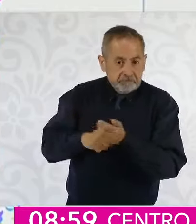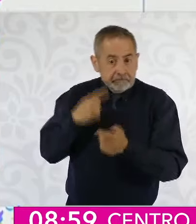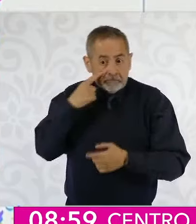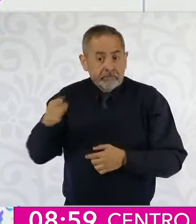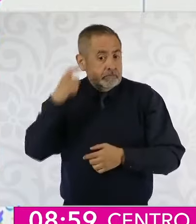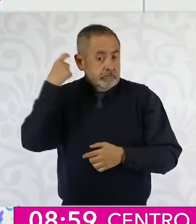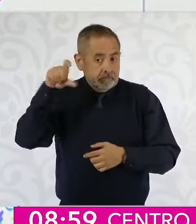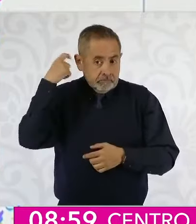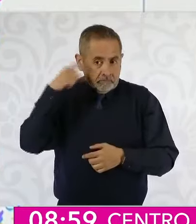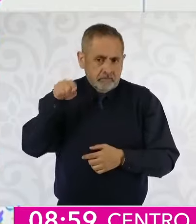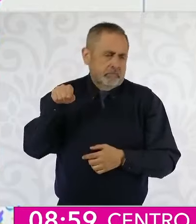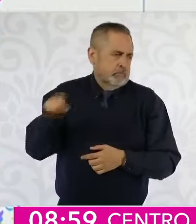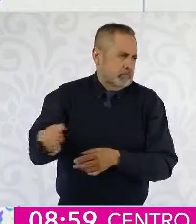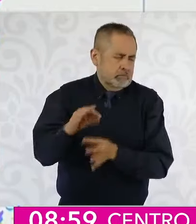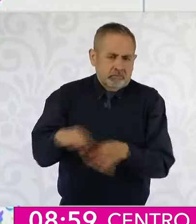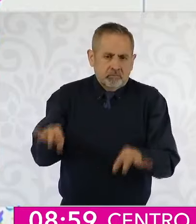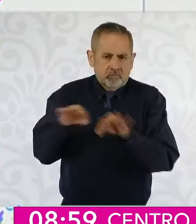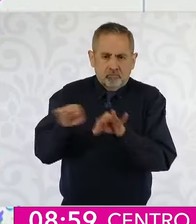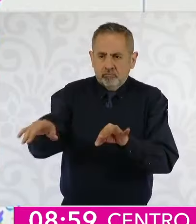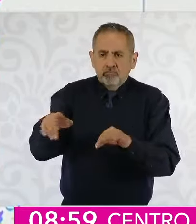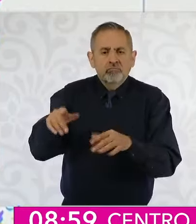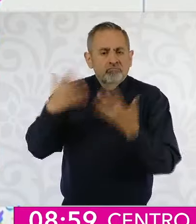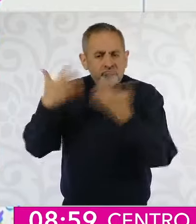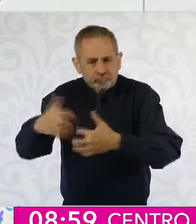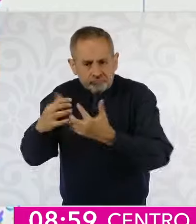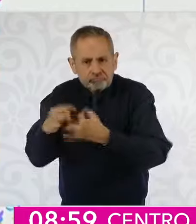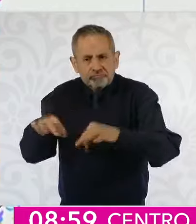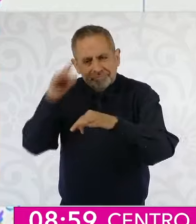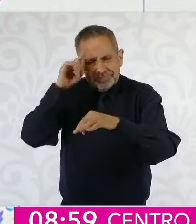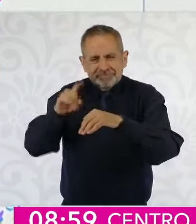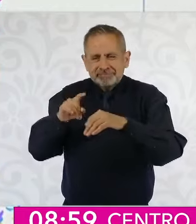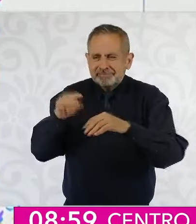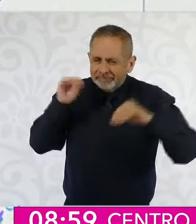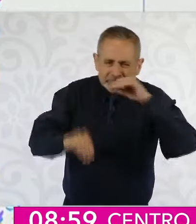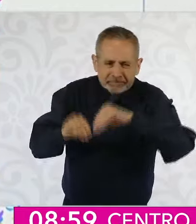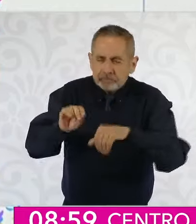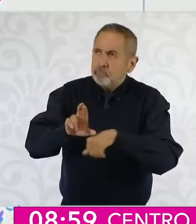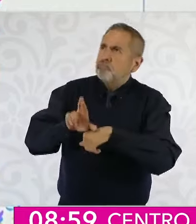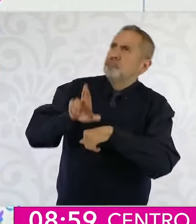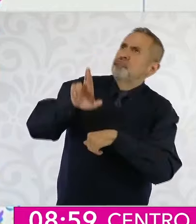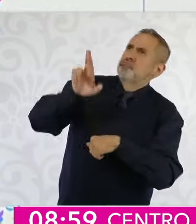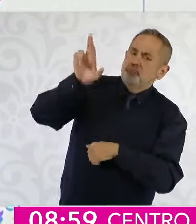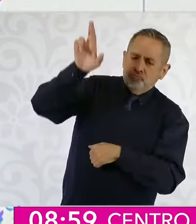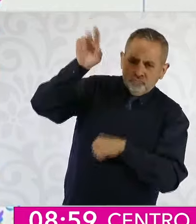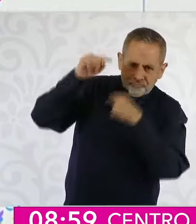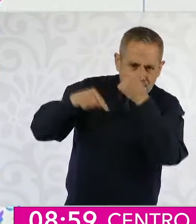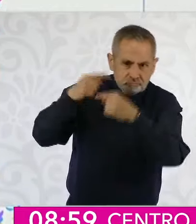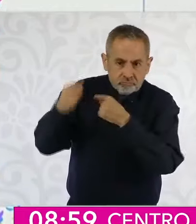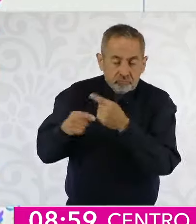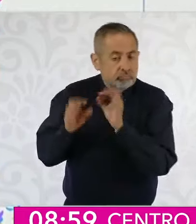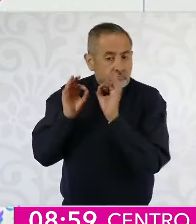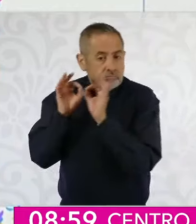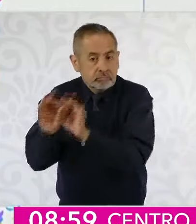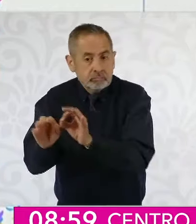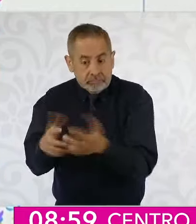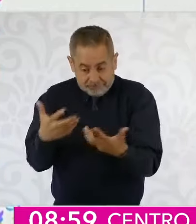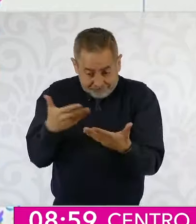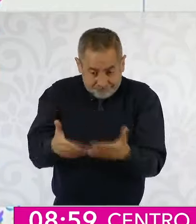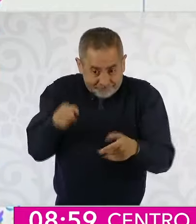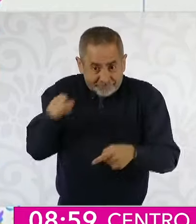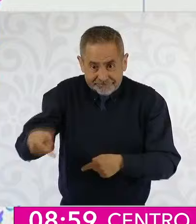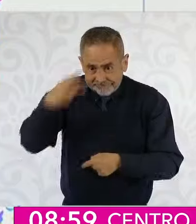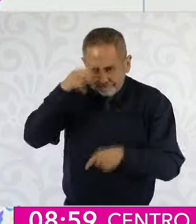es una zona de producción aeroespacial muy importante y ahora el objetivo es que se construya el motor completo, la